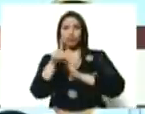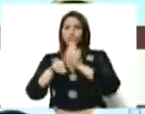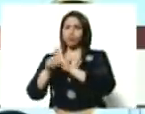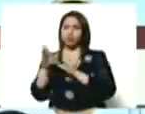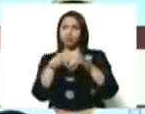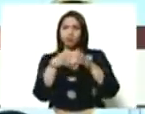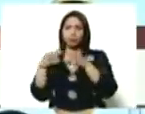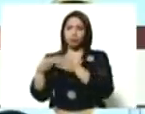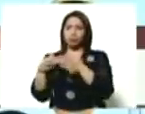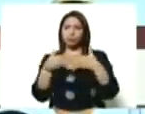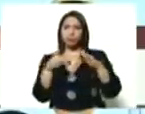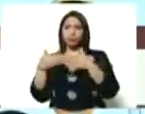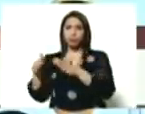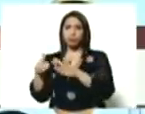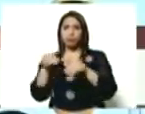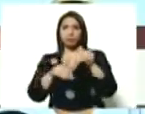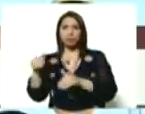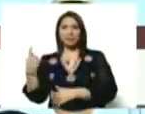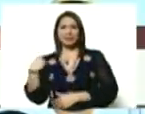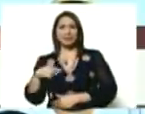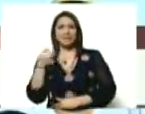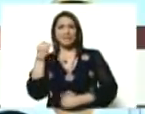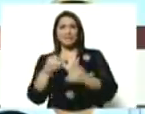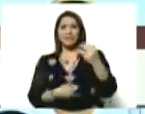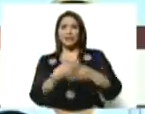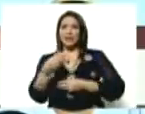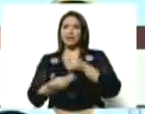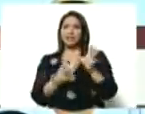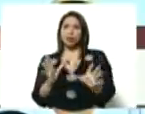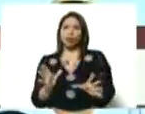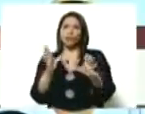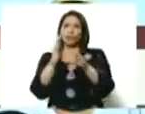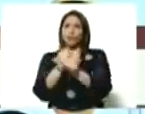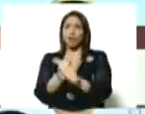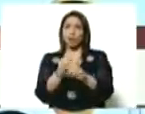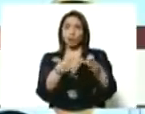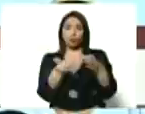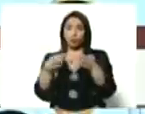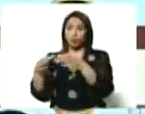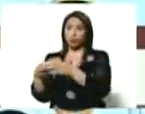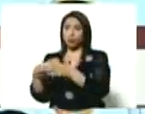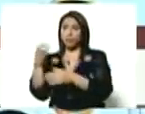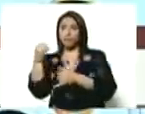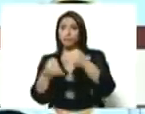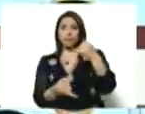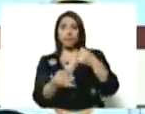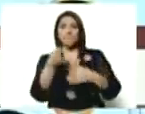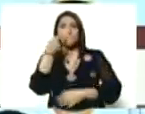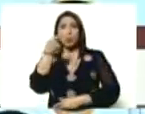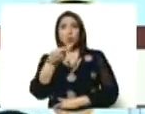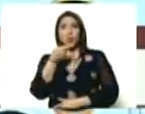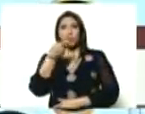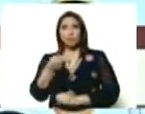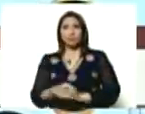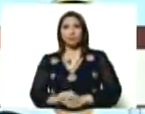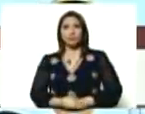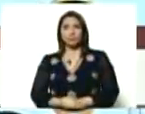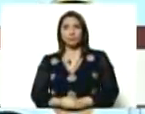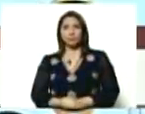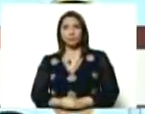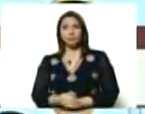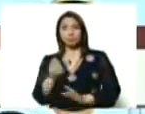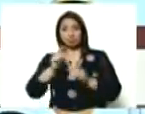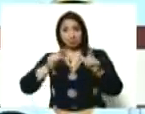garantías electorales que tiene como fin generar confianza en las organizaciones con fines políticos,